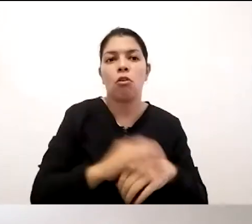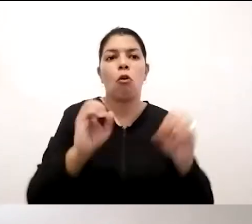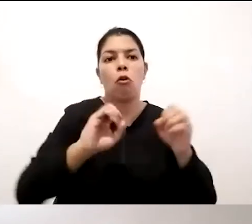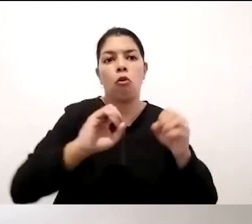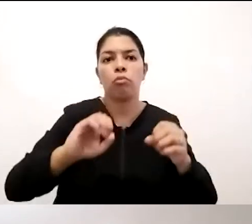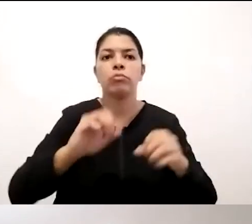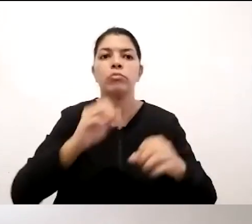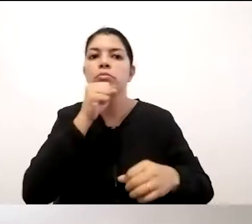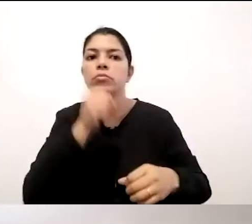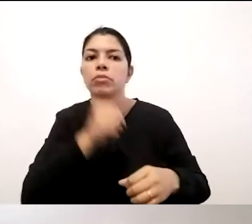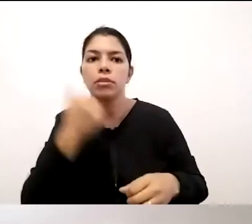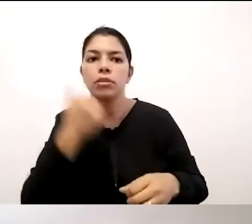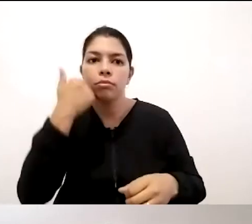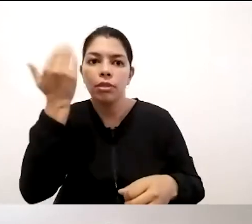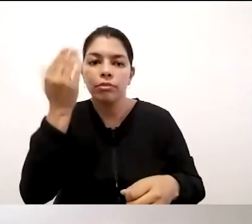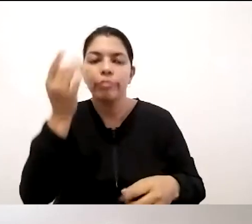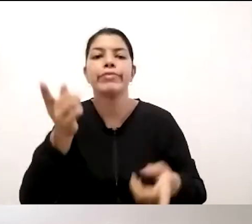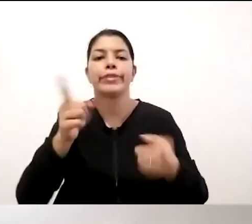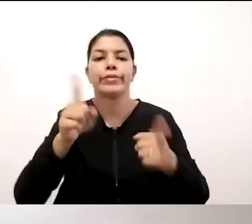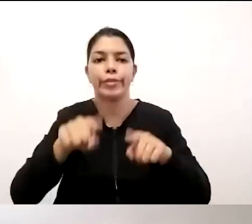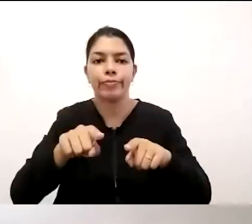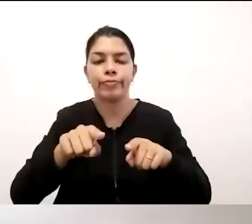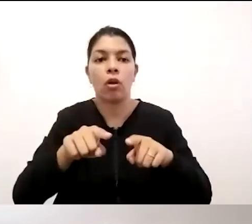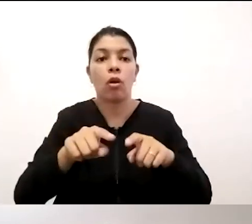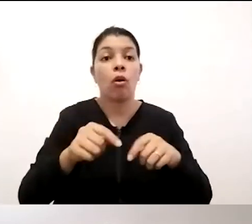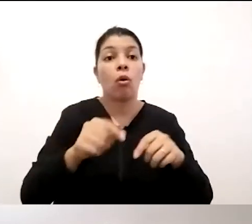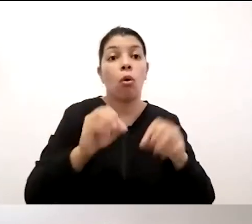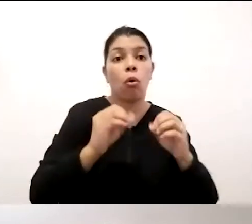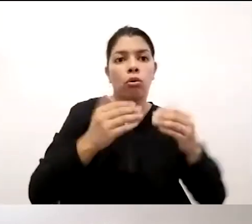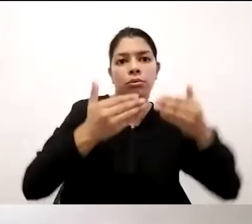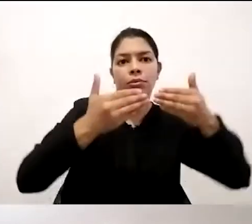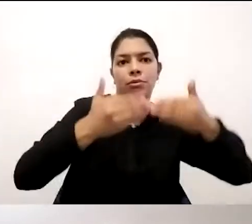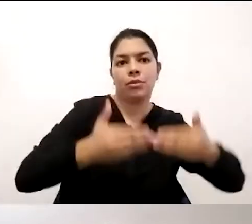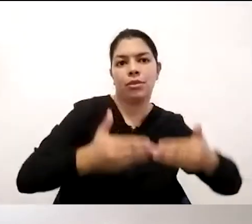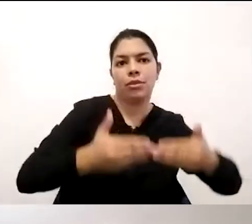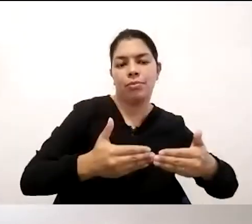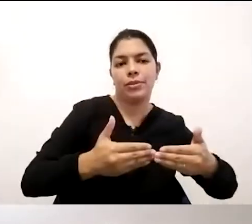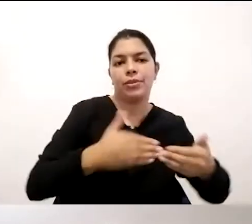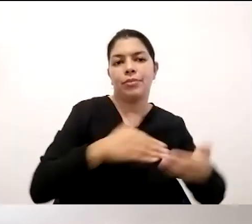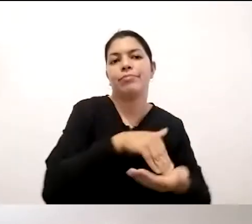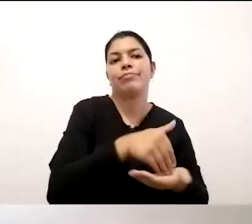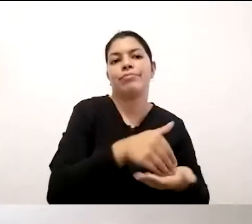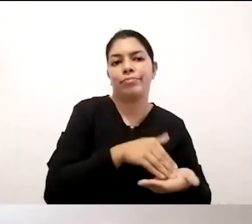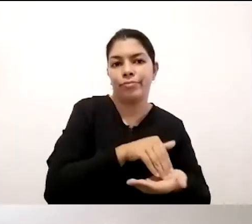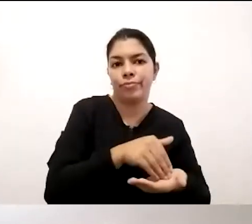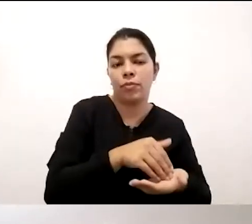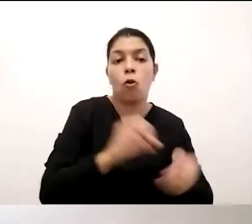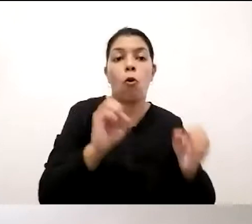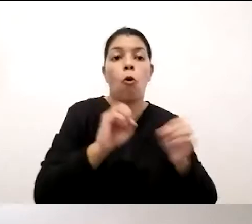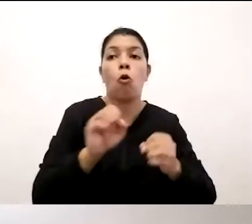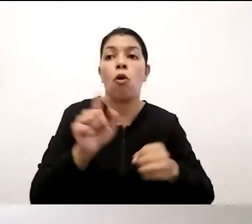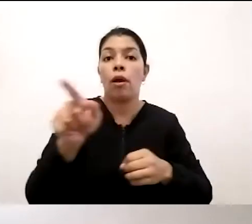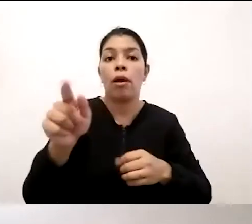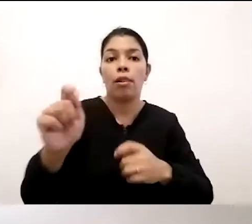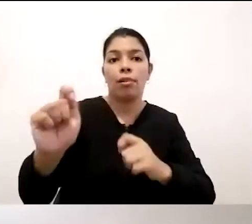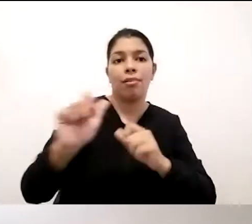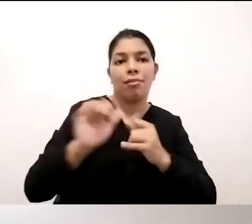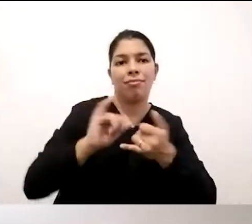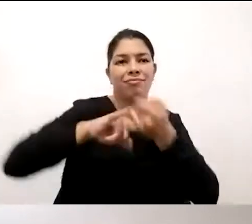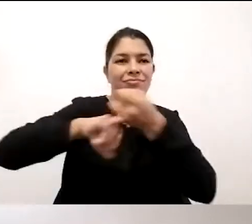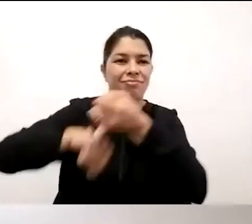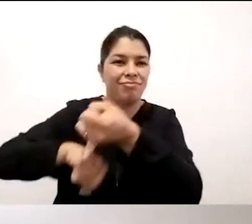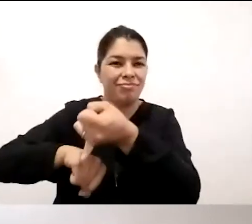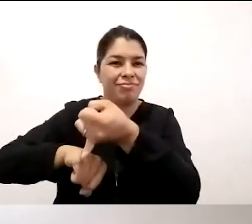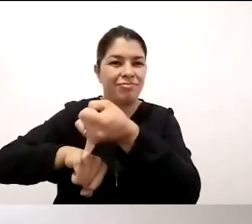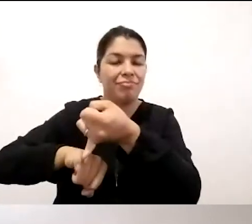mayores. La discapacidad puede ser un factor de riesgo, depender económicamente de otra persona puede hacer que yo esté en riesgo de